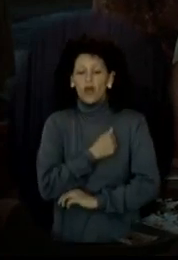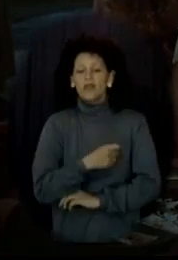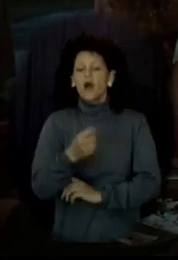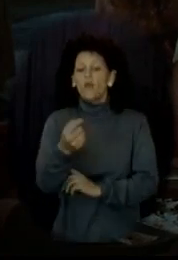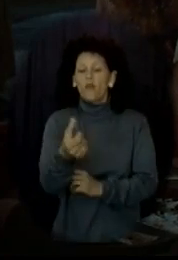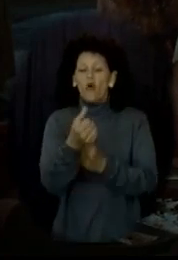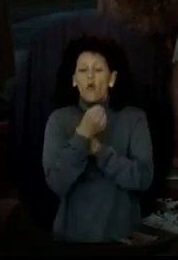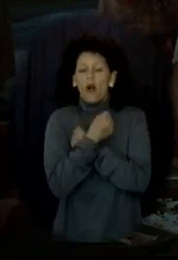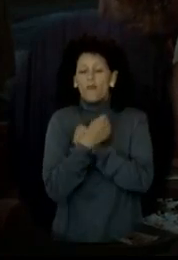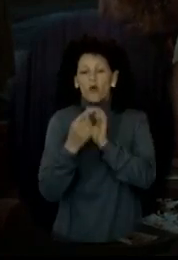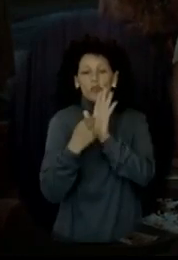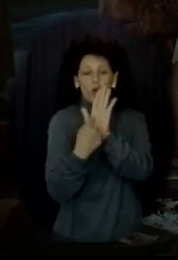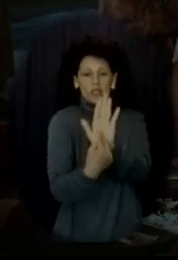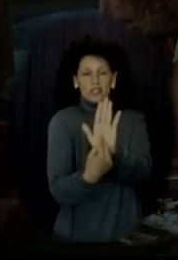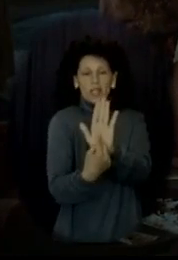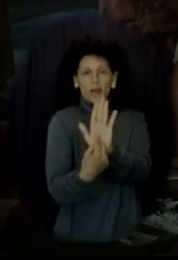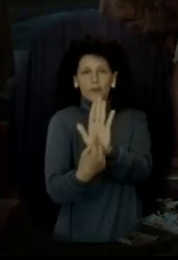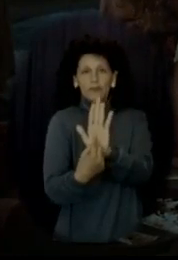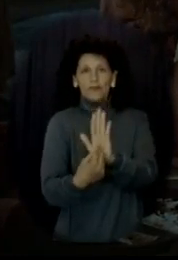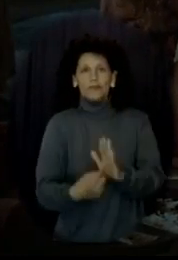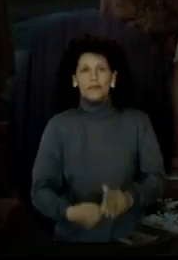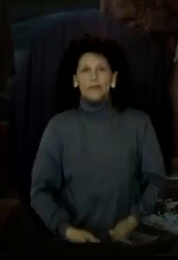perdona, poco amor muestra.